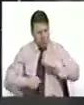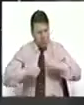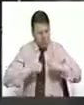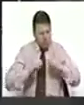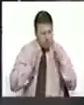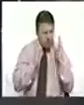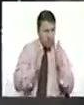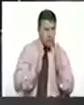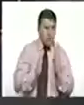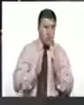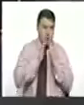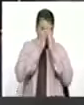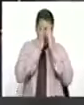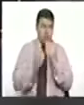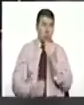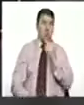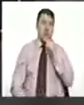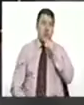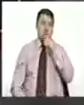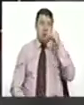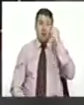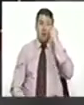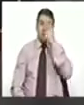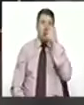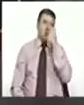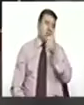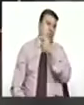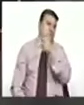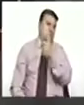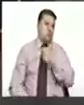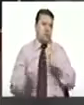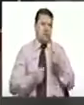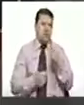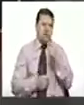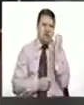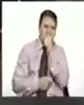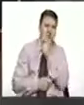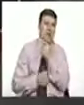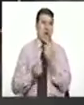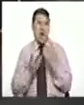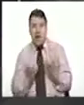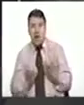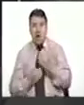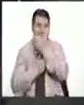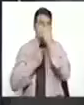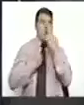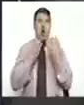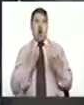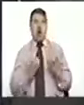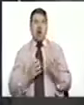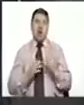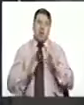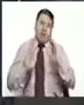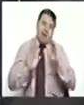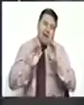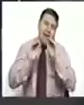Por fortuna, Iván Duque ha propuesto que derrote el narcotráfico, quiera o no quiera la FARC,